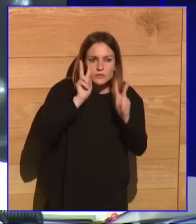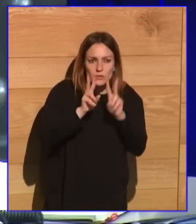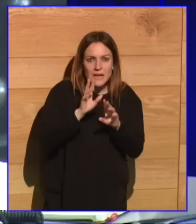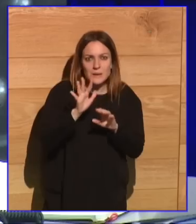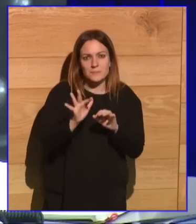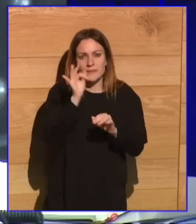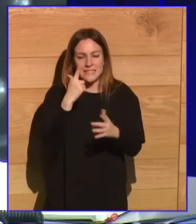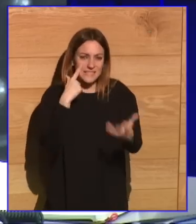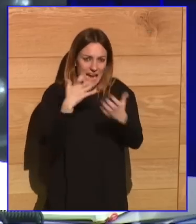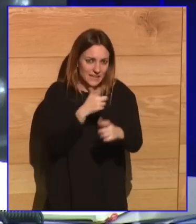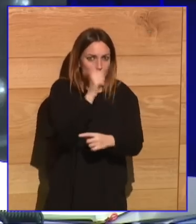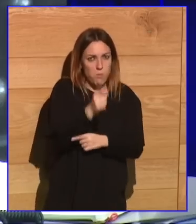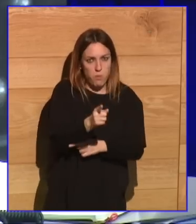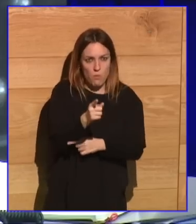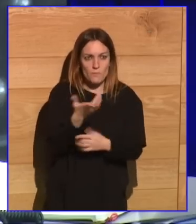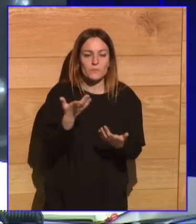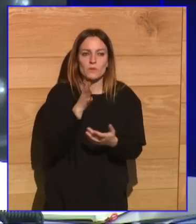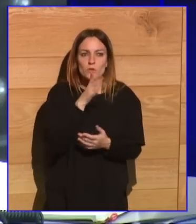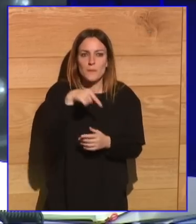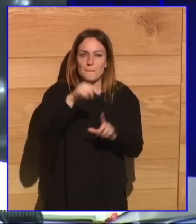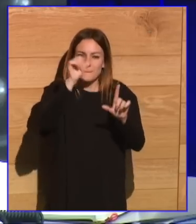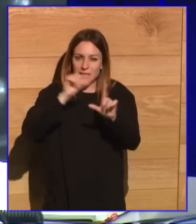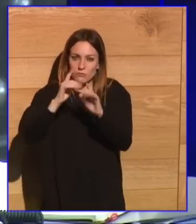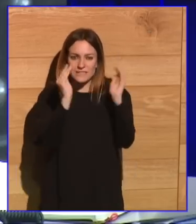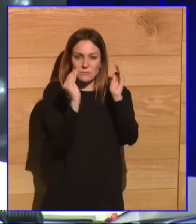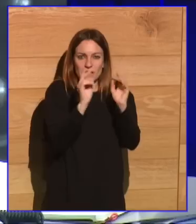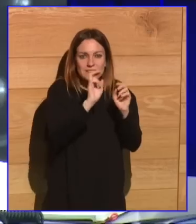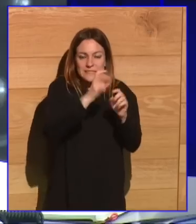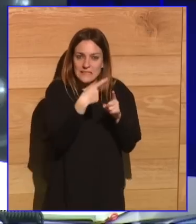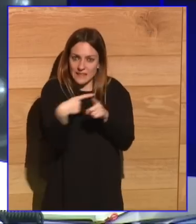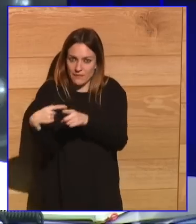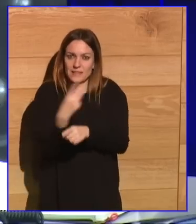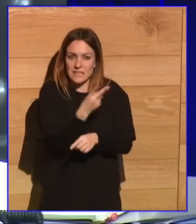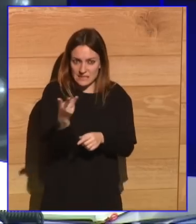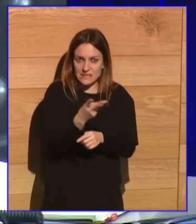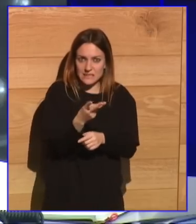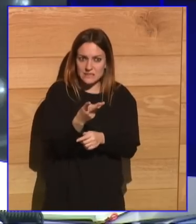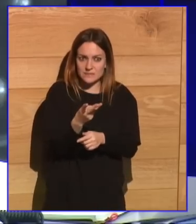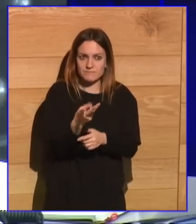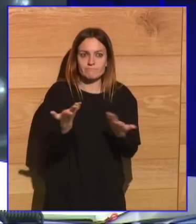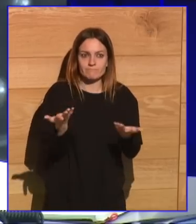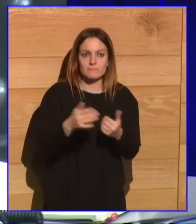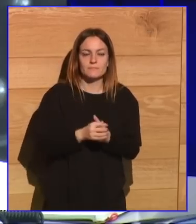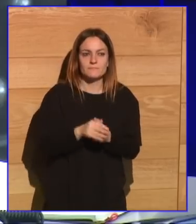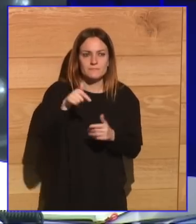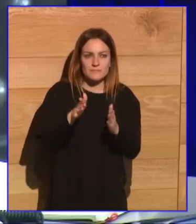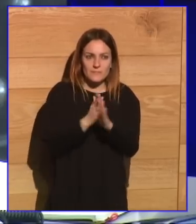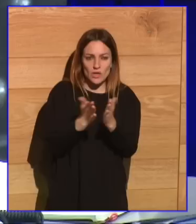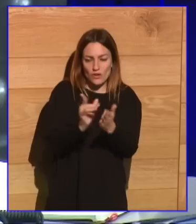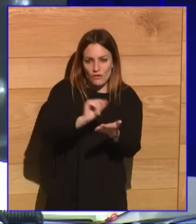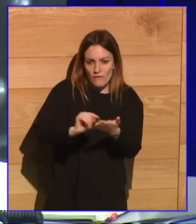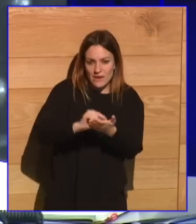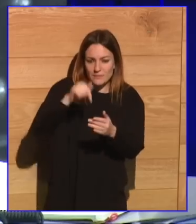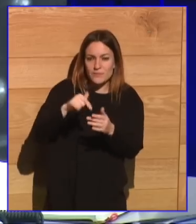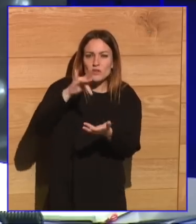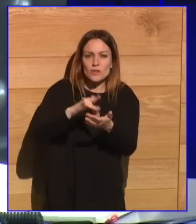dirección de arte, siendo películas que transcurren en épocas distintas. Por ejemplo, en la novela todo esto sucede después de la Segunda